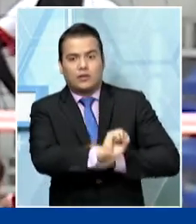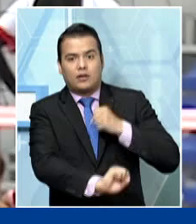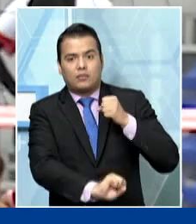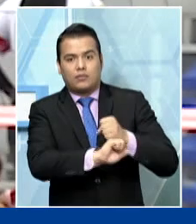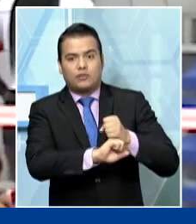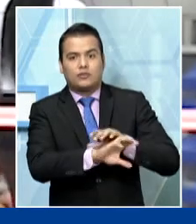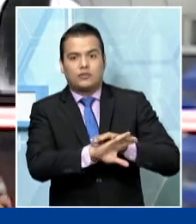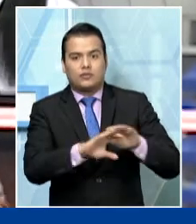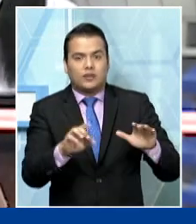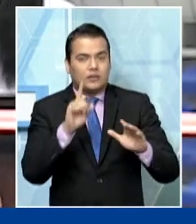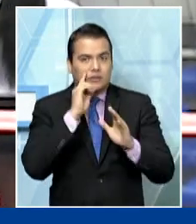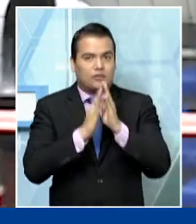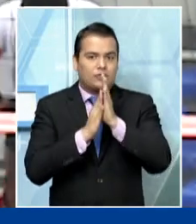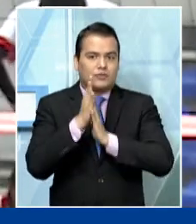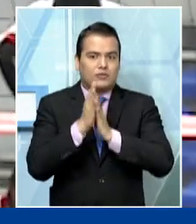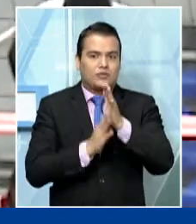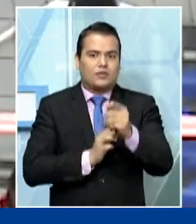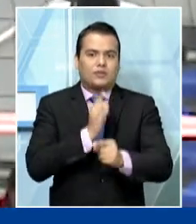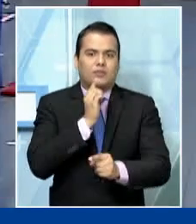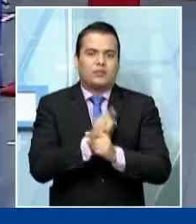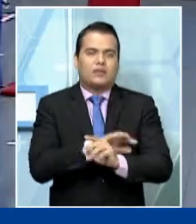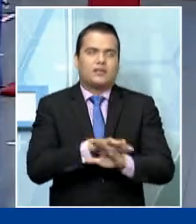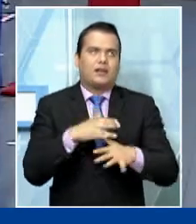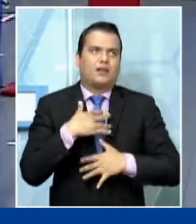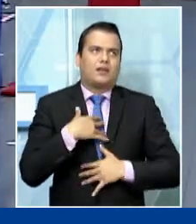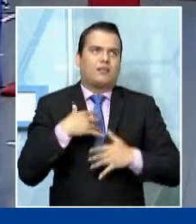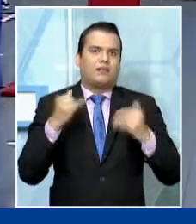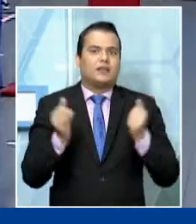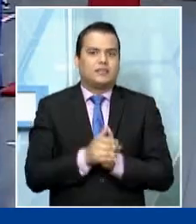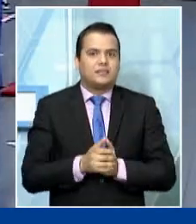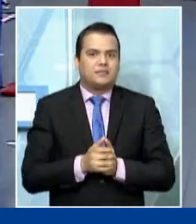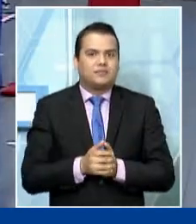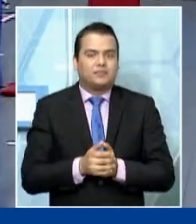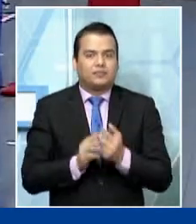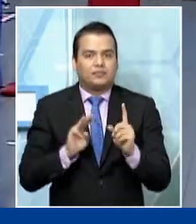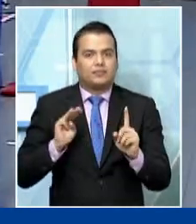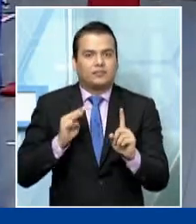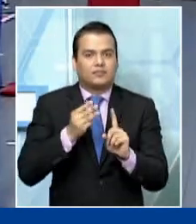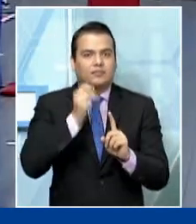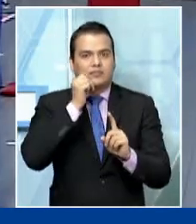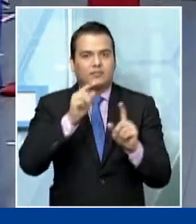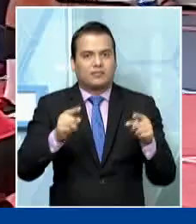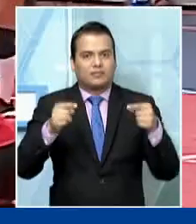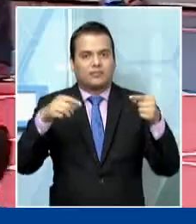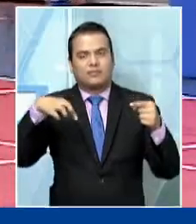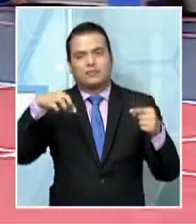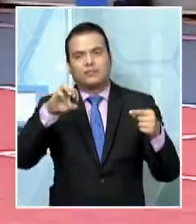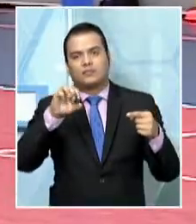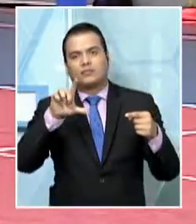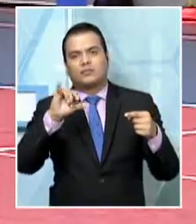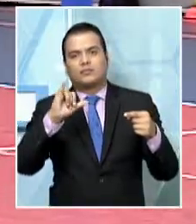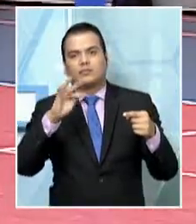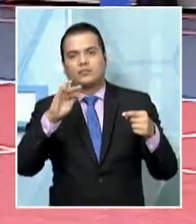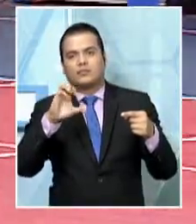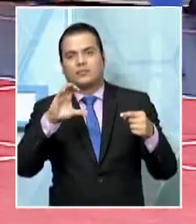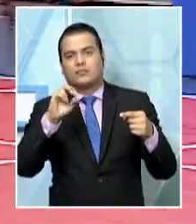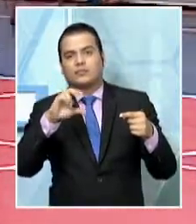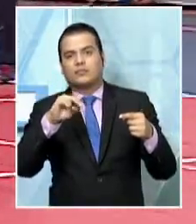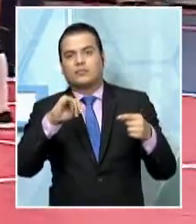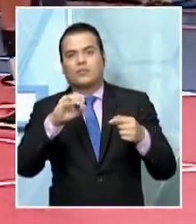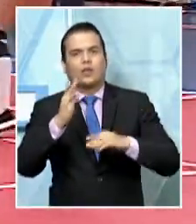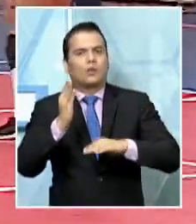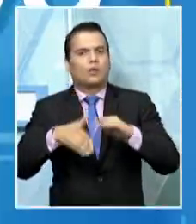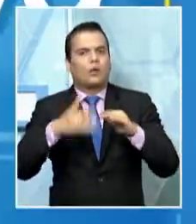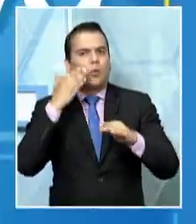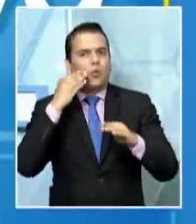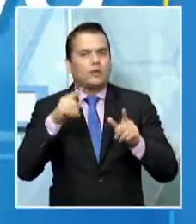que hoy se haga posible, así que felicidad completa. La Escuela Nacional jugará mañana con Politécnico Jaime Sasa. La Superliga irá hasta el 8 de